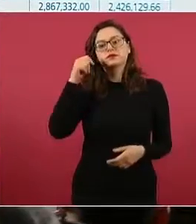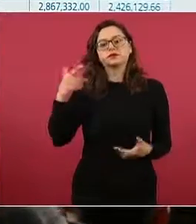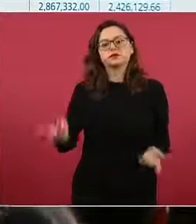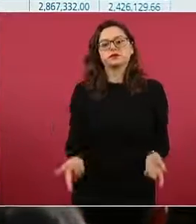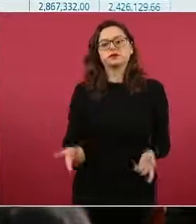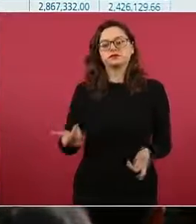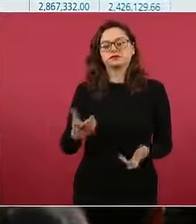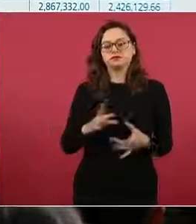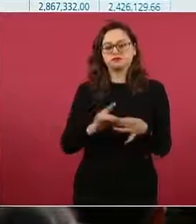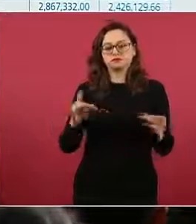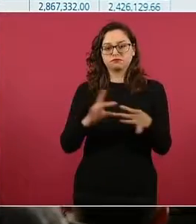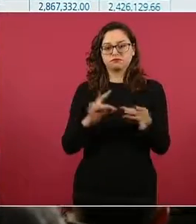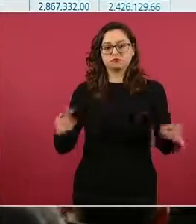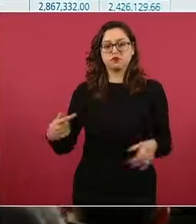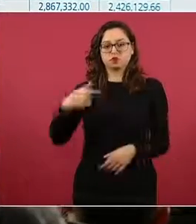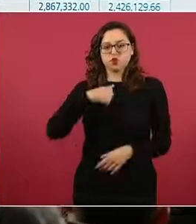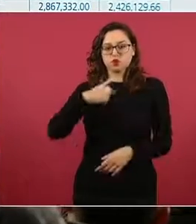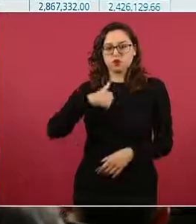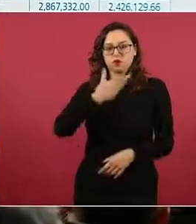130.